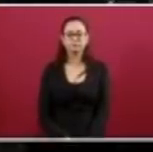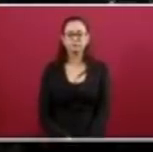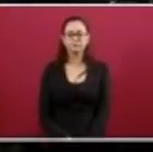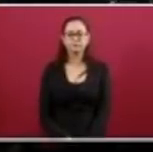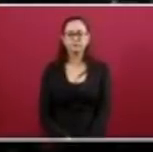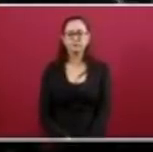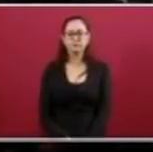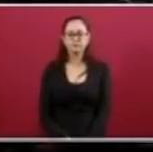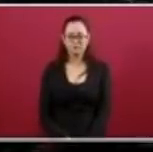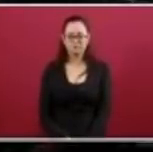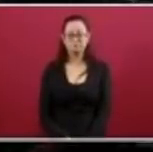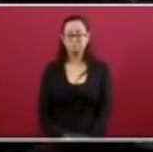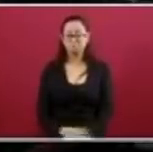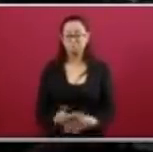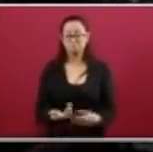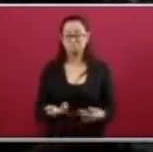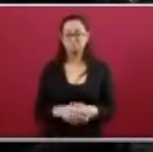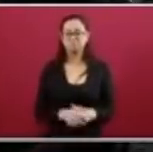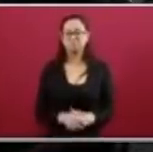Efectivamente,